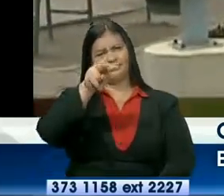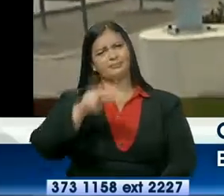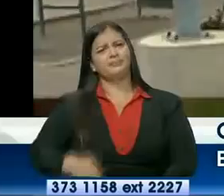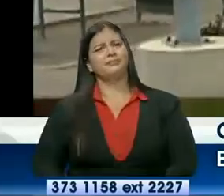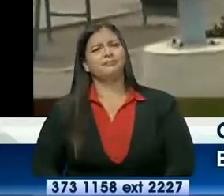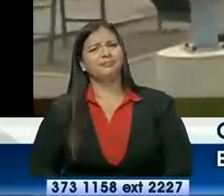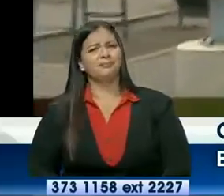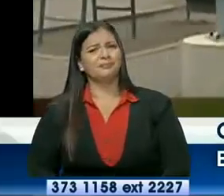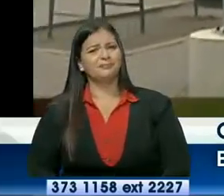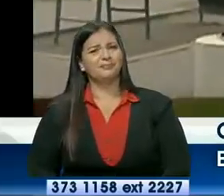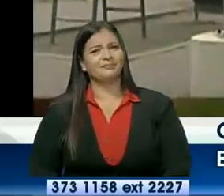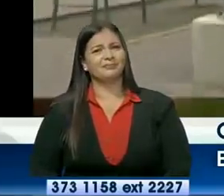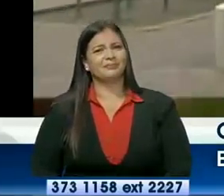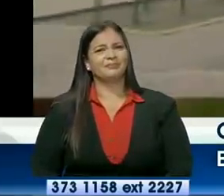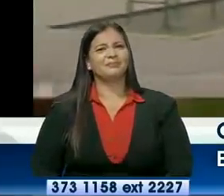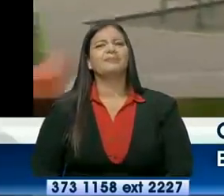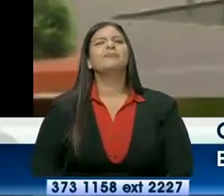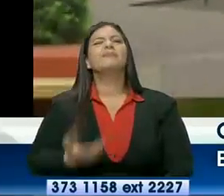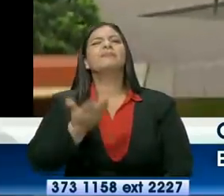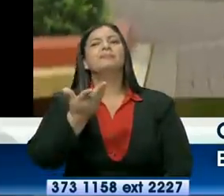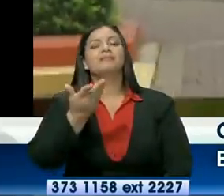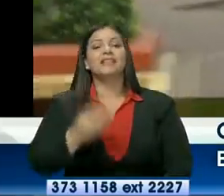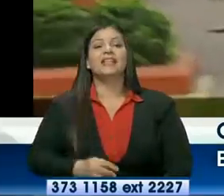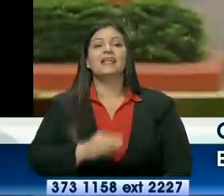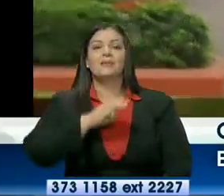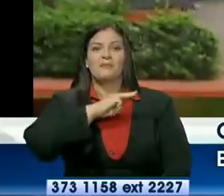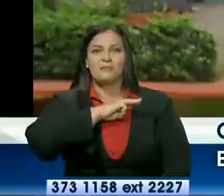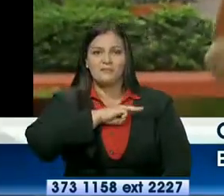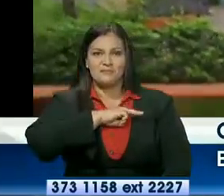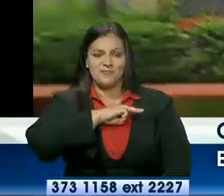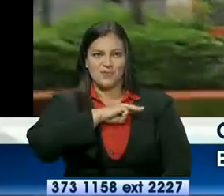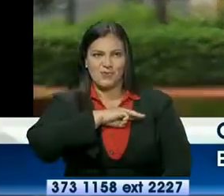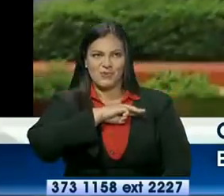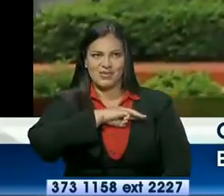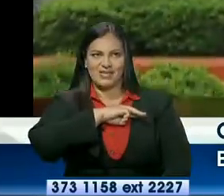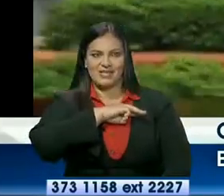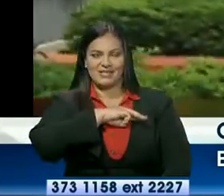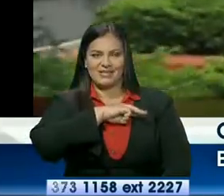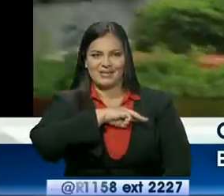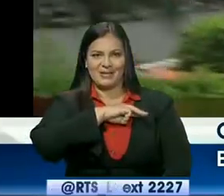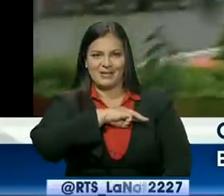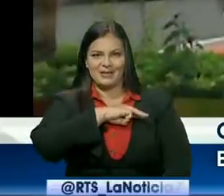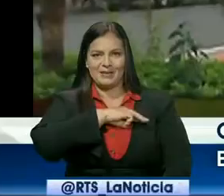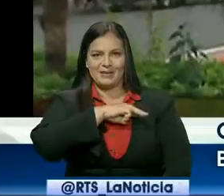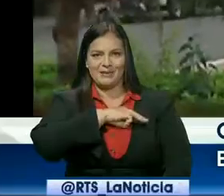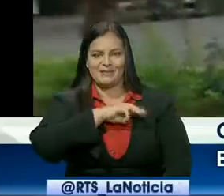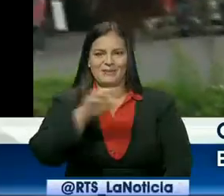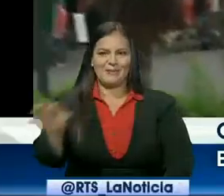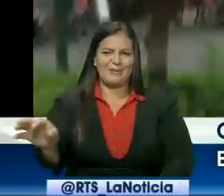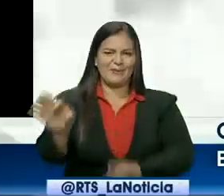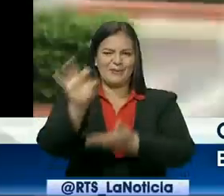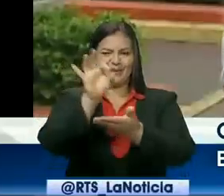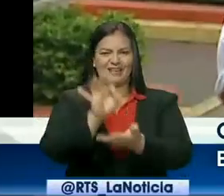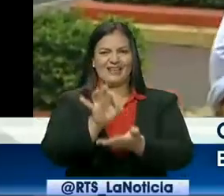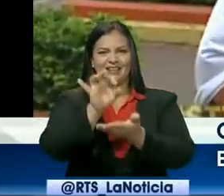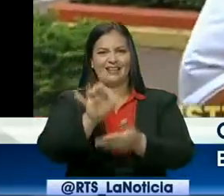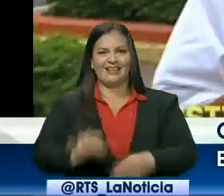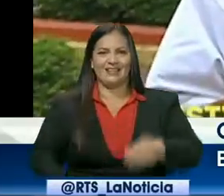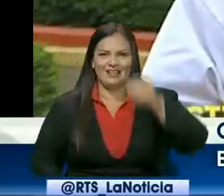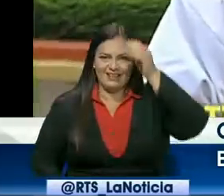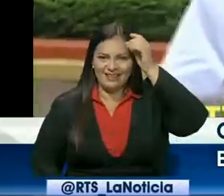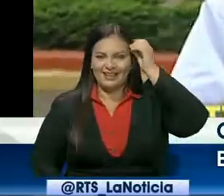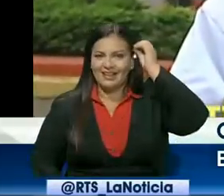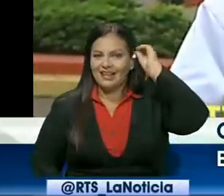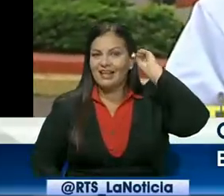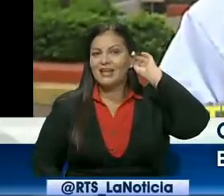su mascota institucional, la cual tiene su historia y gusta de todos los simonenses. Yo soy el que